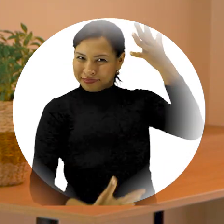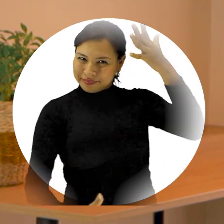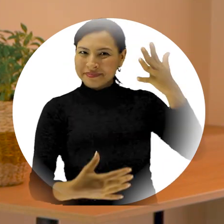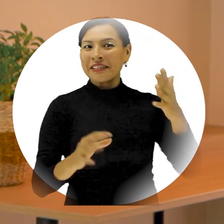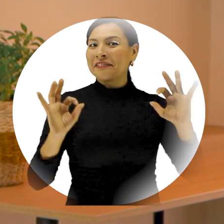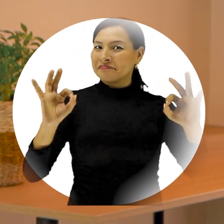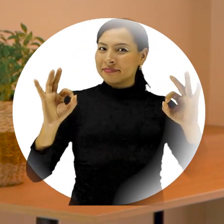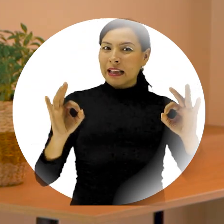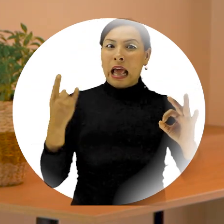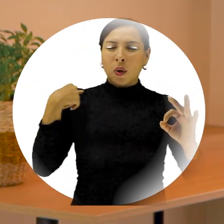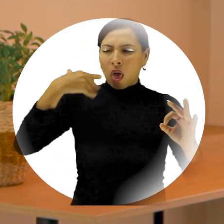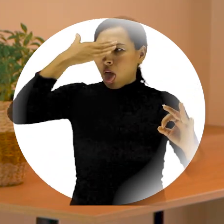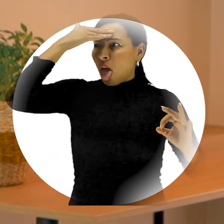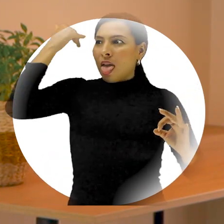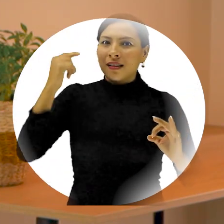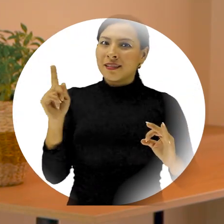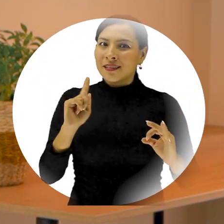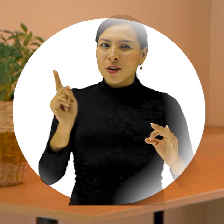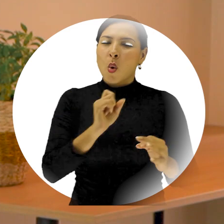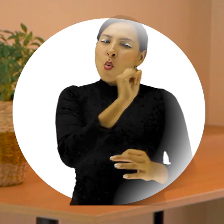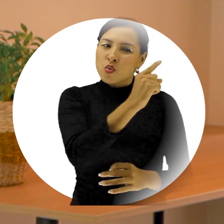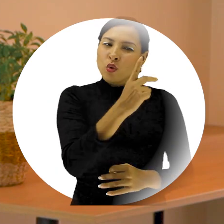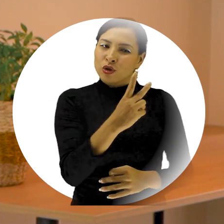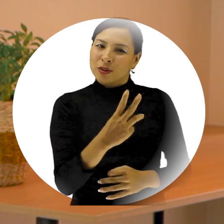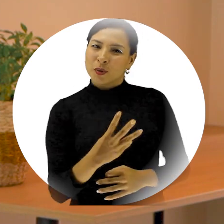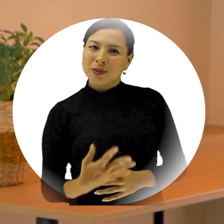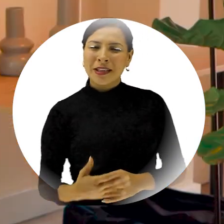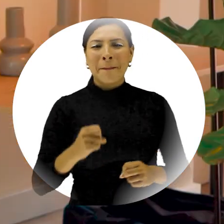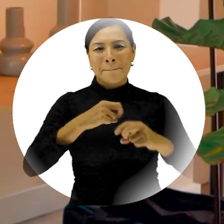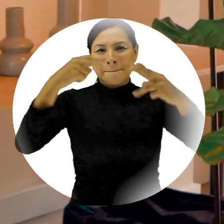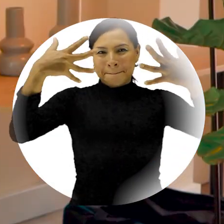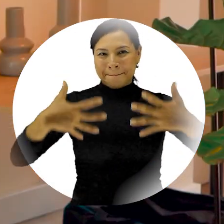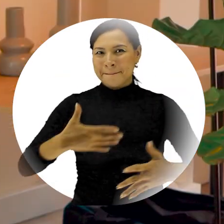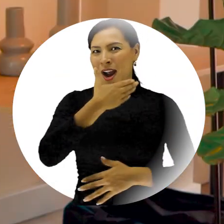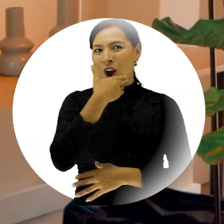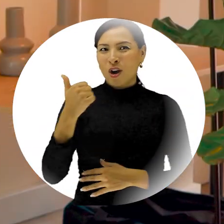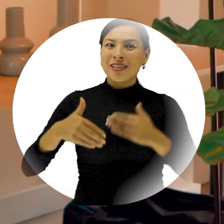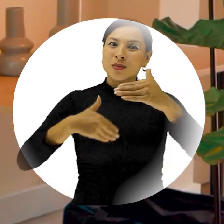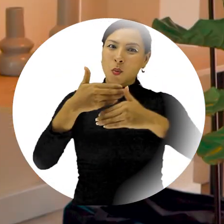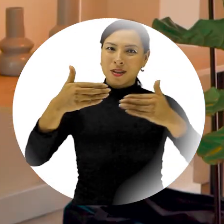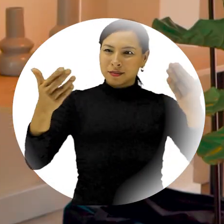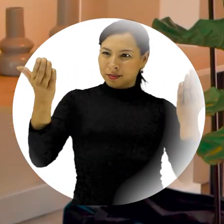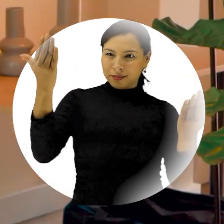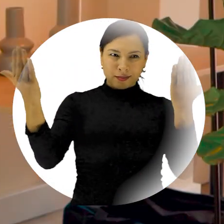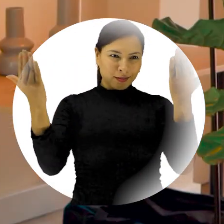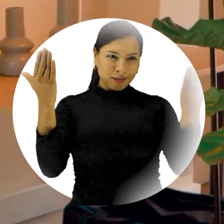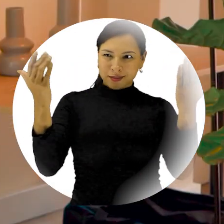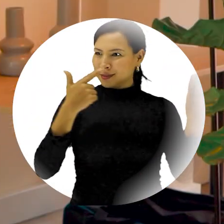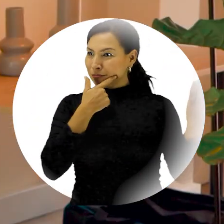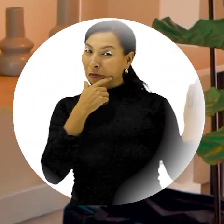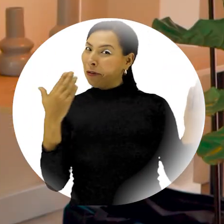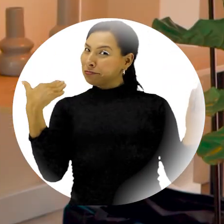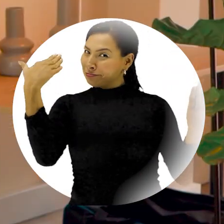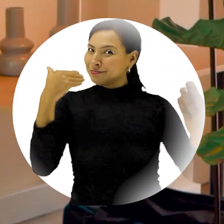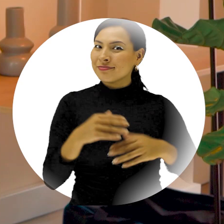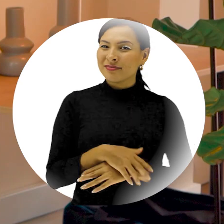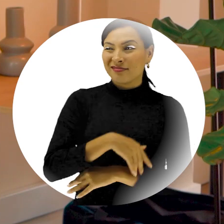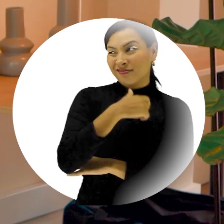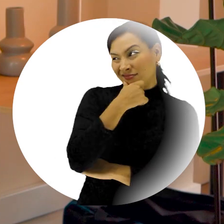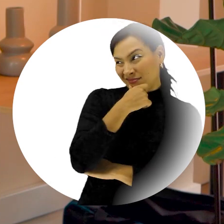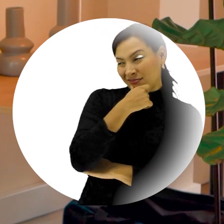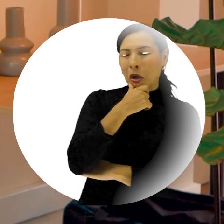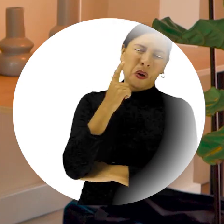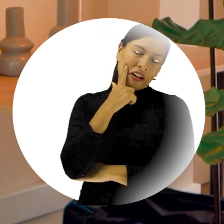poderlo comparar, ¿no? Como numéricamente a través de un Excel. Habrá personas que esto les parece una exageración, a mí me pareció en su momento, pero luego